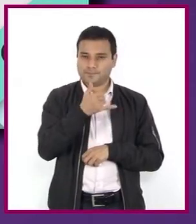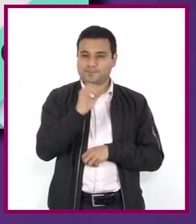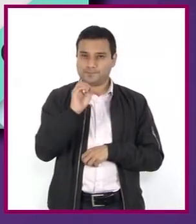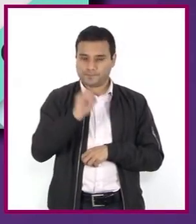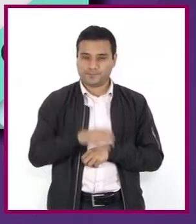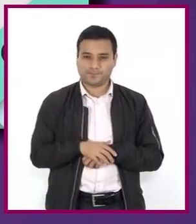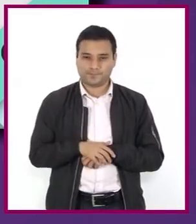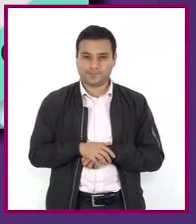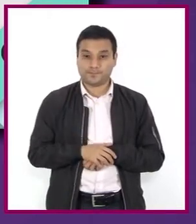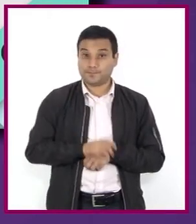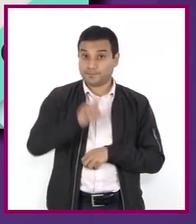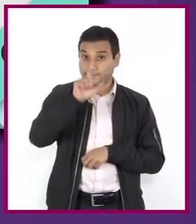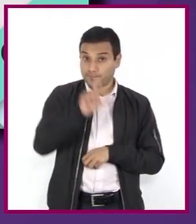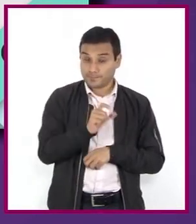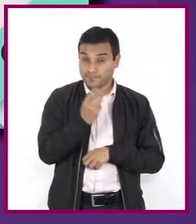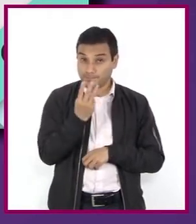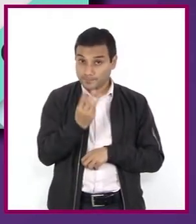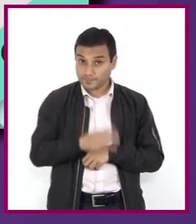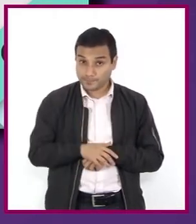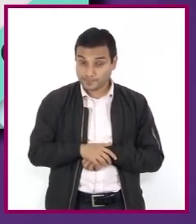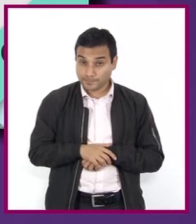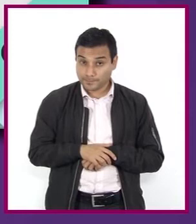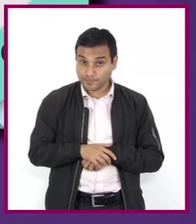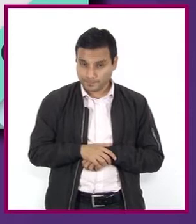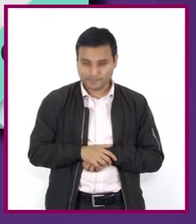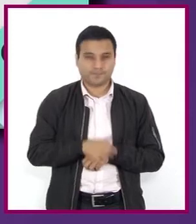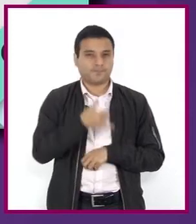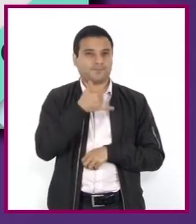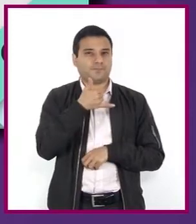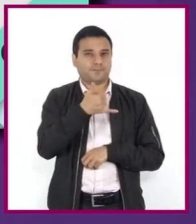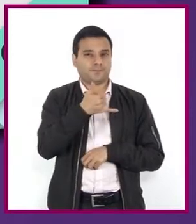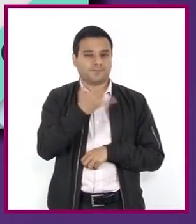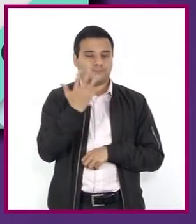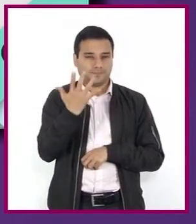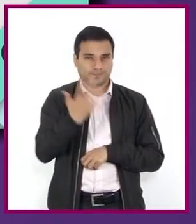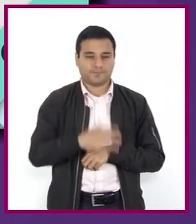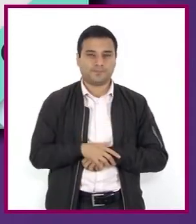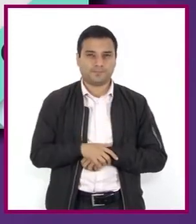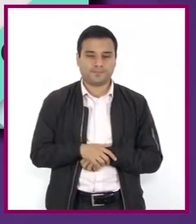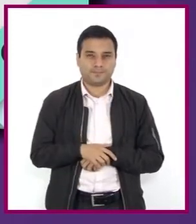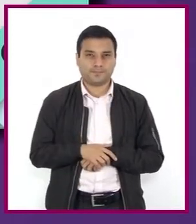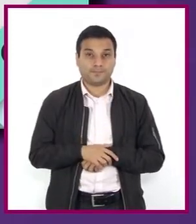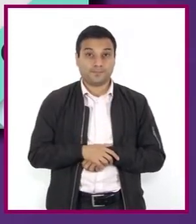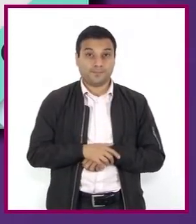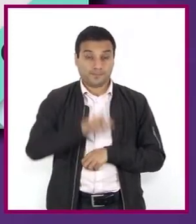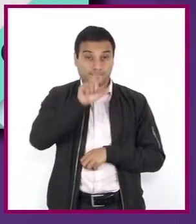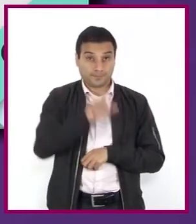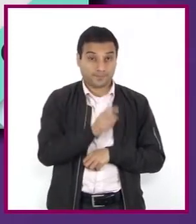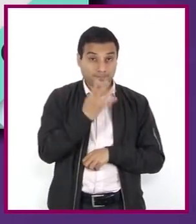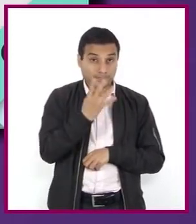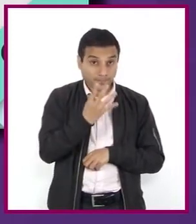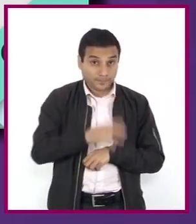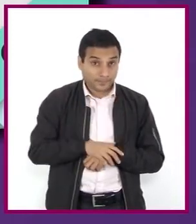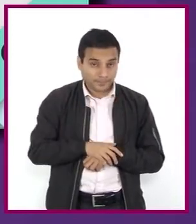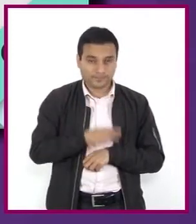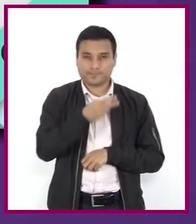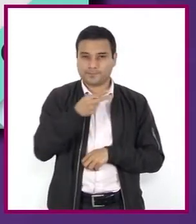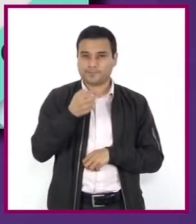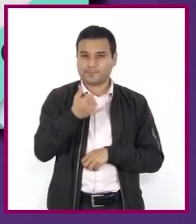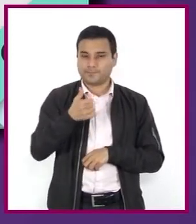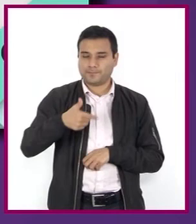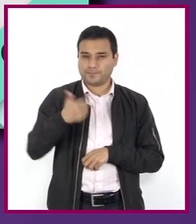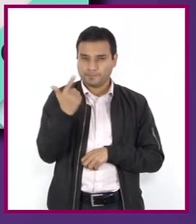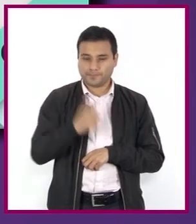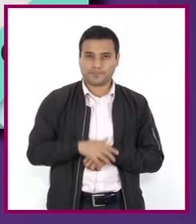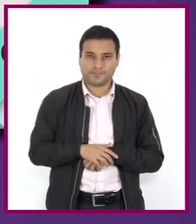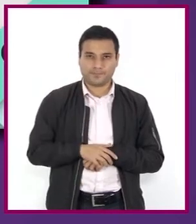el valor de x igual a 3, obtenemos que y es igual a 5. En 4 obtendremos 12 y en